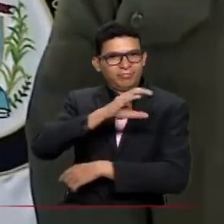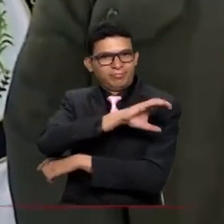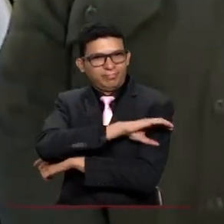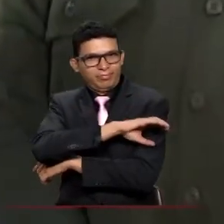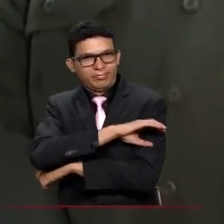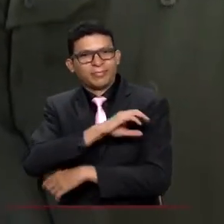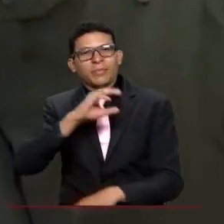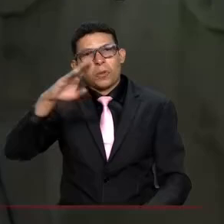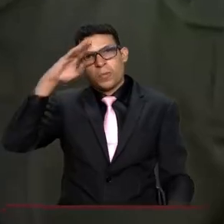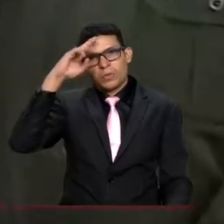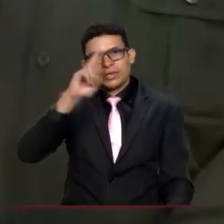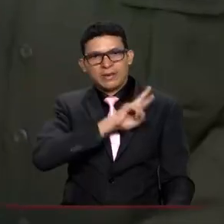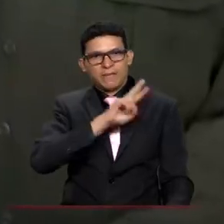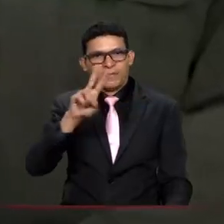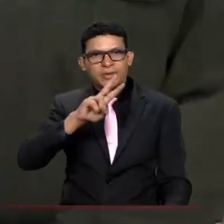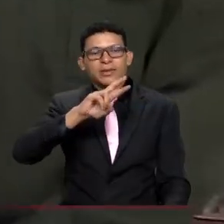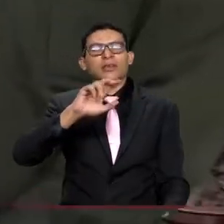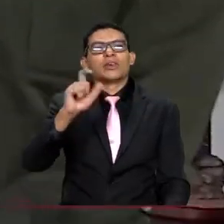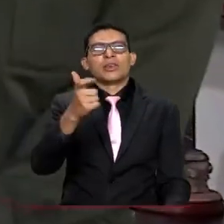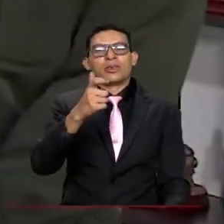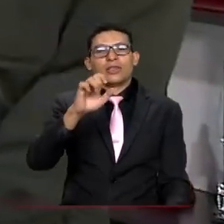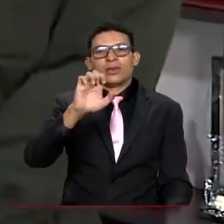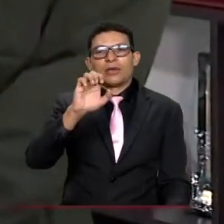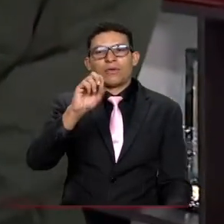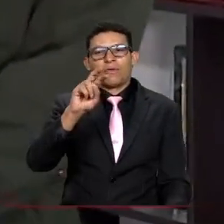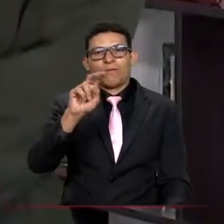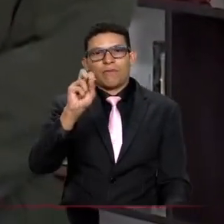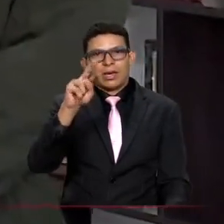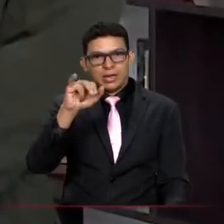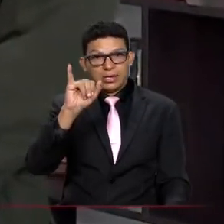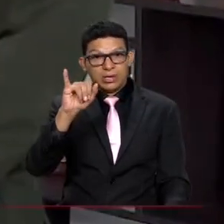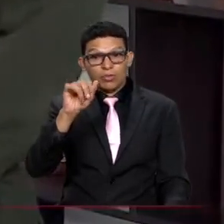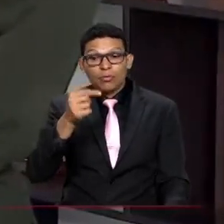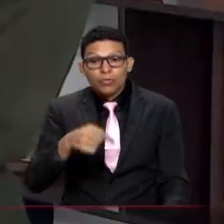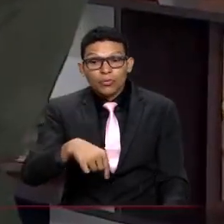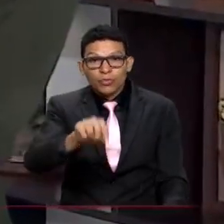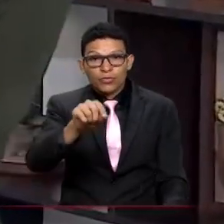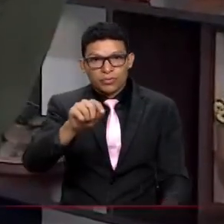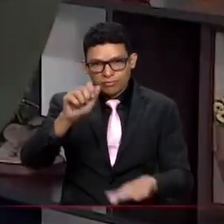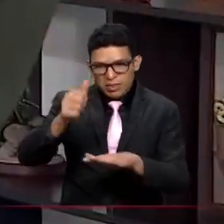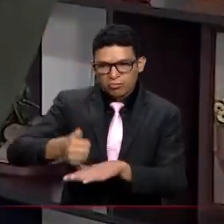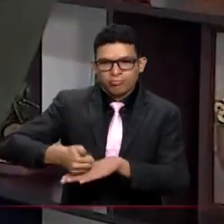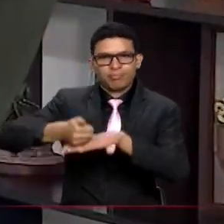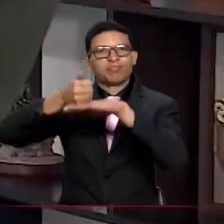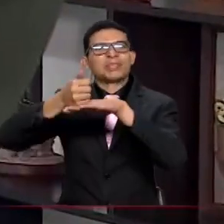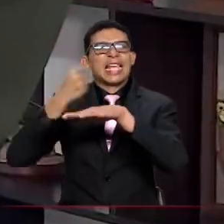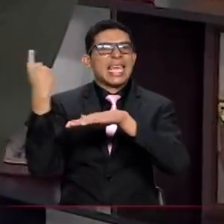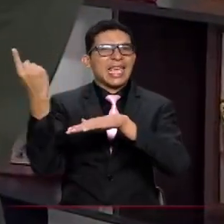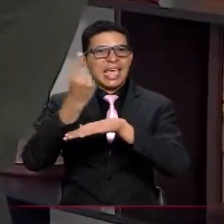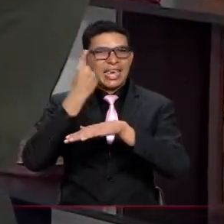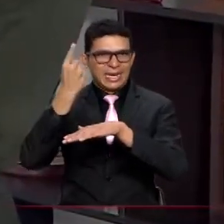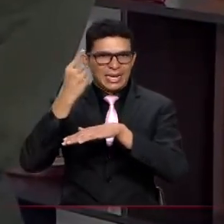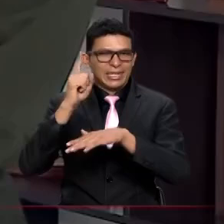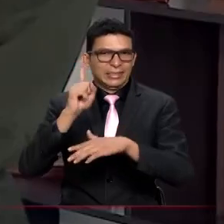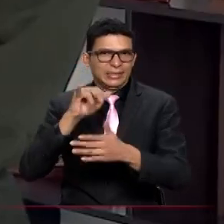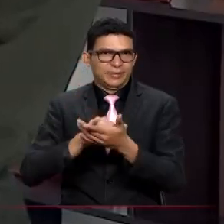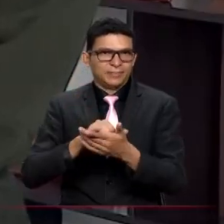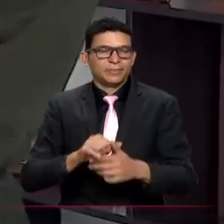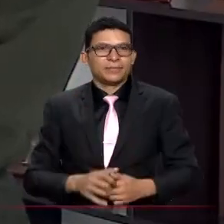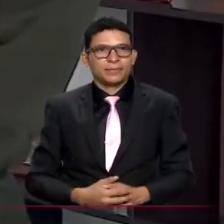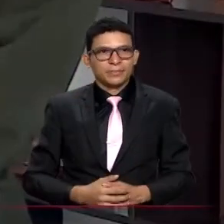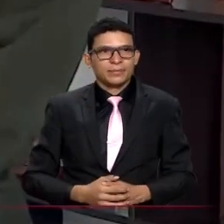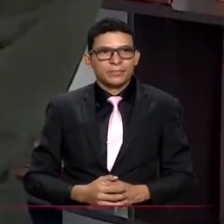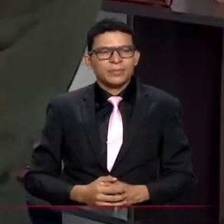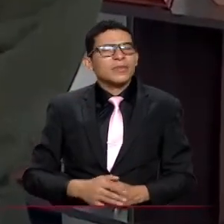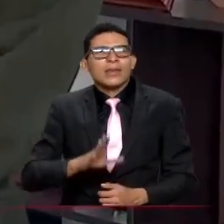Policía Valle, el coronel Giovanni Cristancho, quien además próximamente será general de la República. Bienvenido a Telepacífico de Noticias. Coronel, ¿quiénes